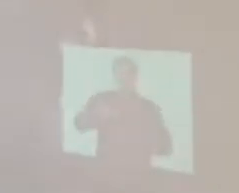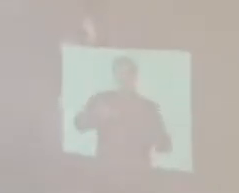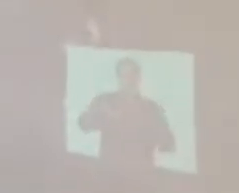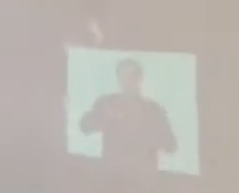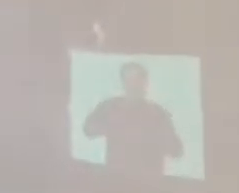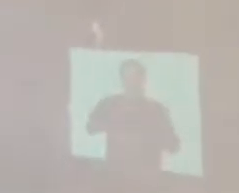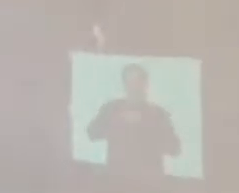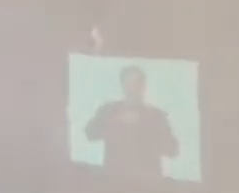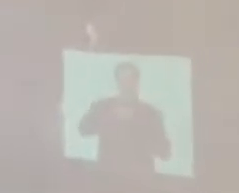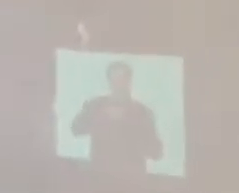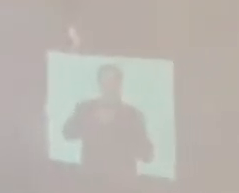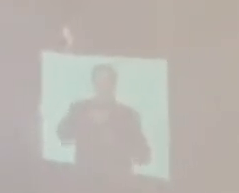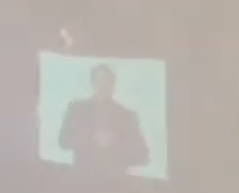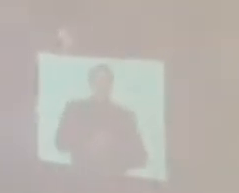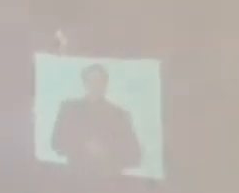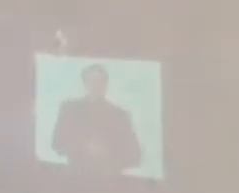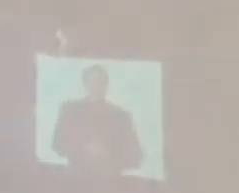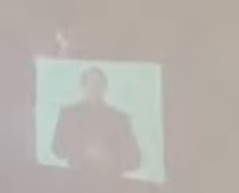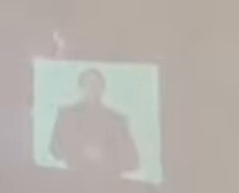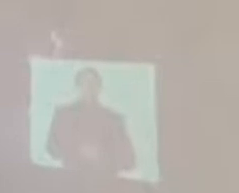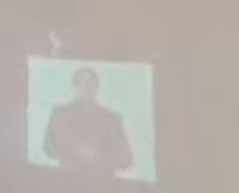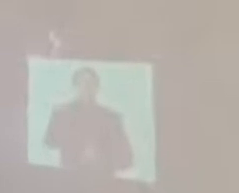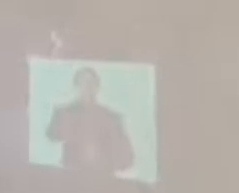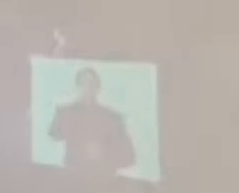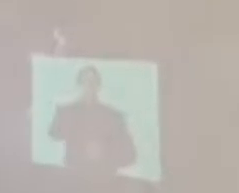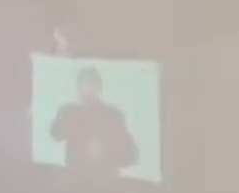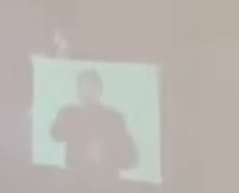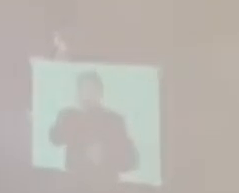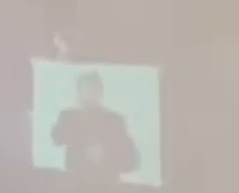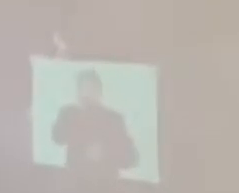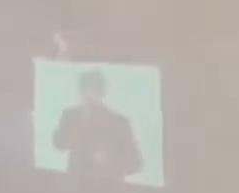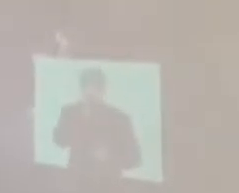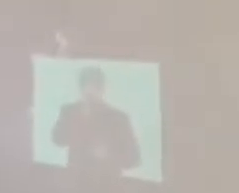presencia, senadoras y senadores,